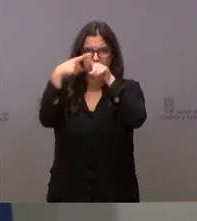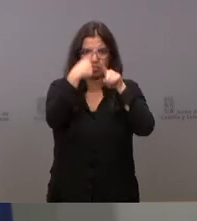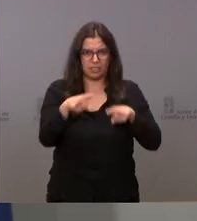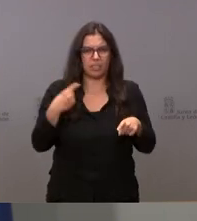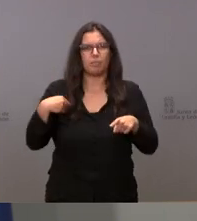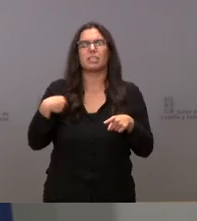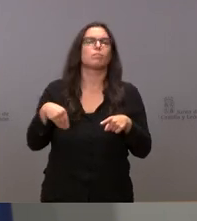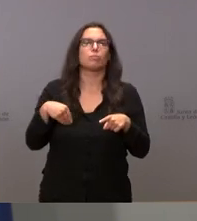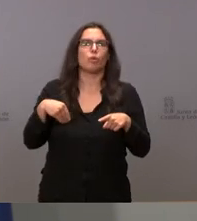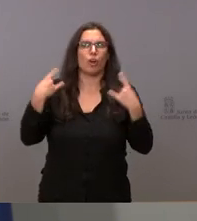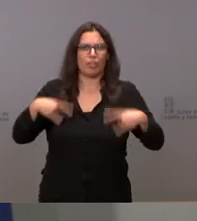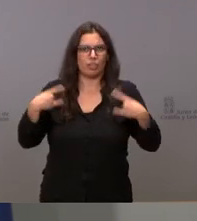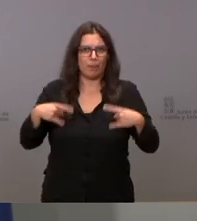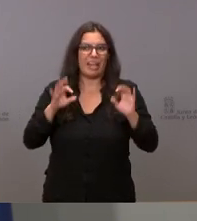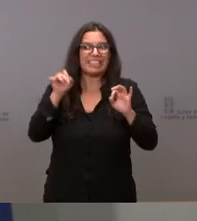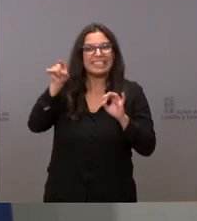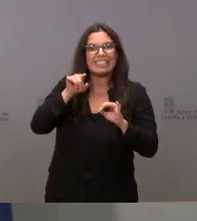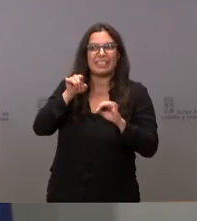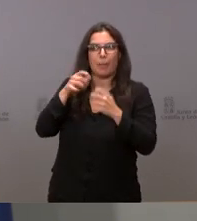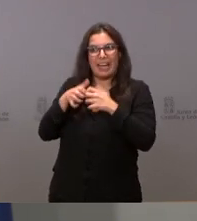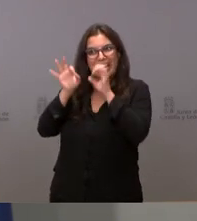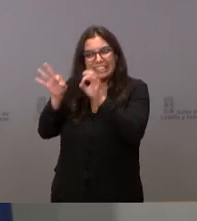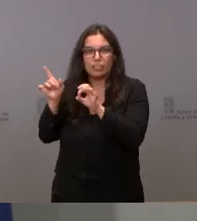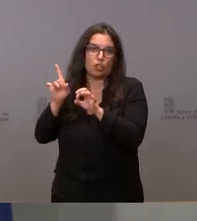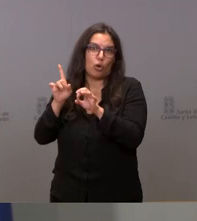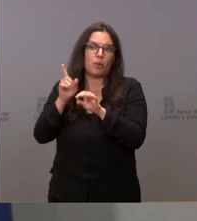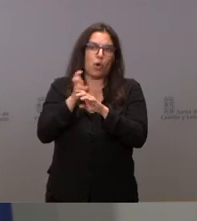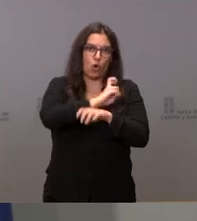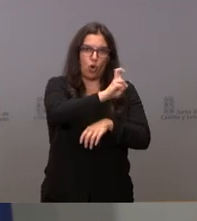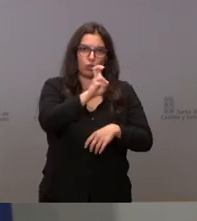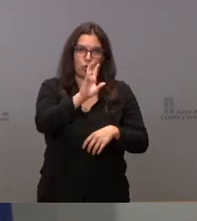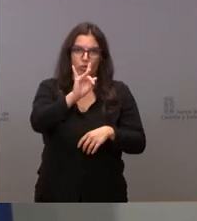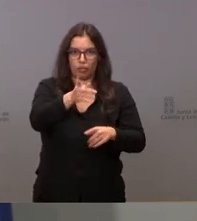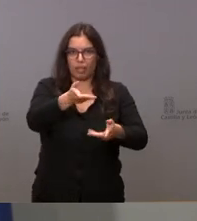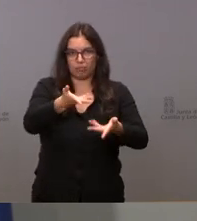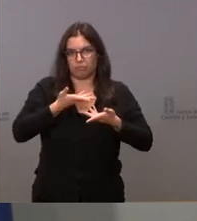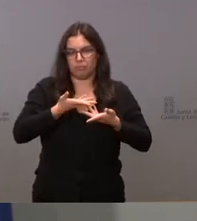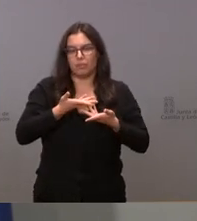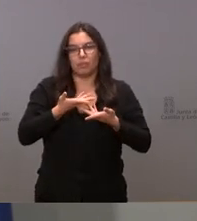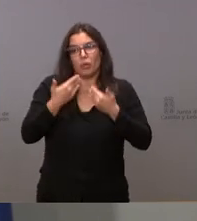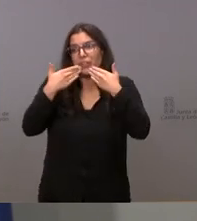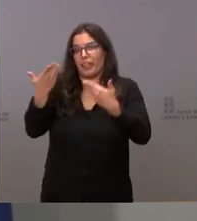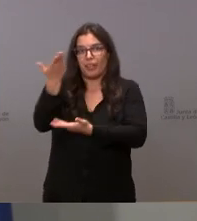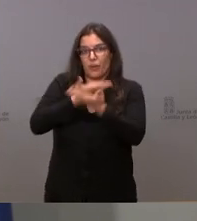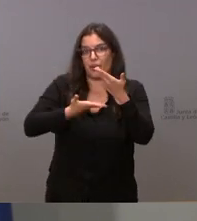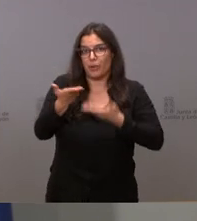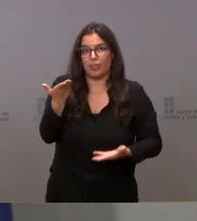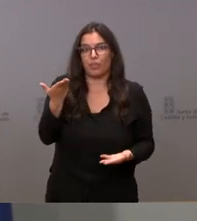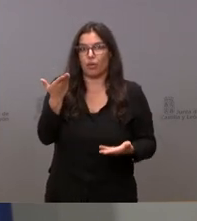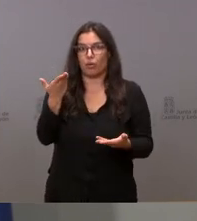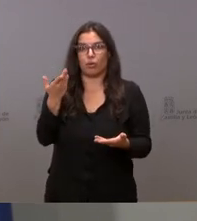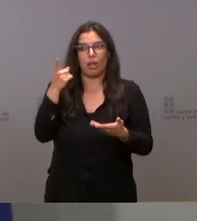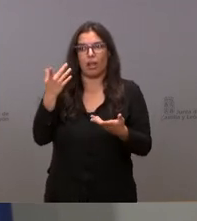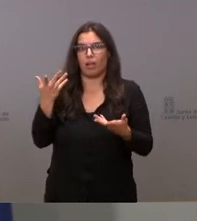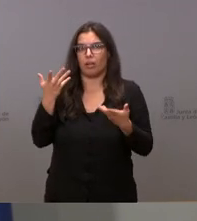radioterapia, no con este en concreto, y nada más que agradecerle esa colaboración que ha prestado